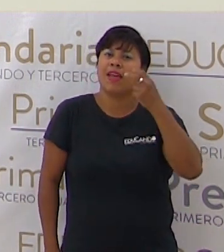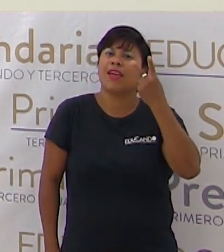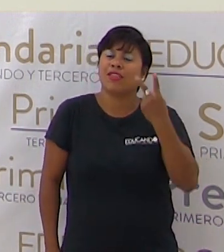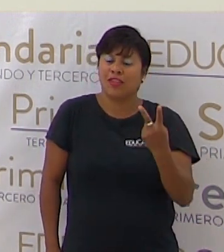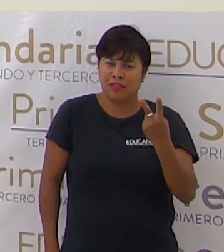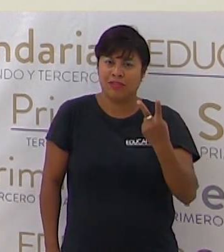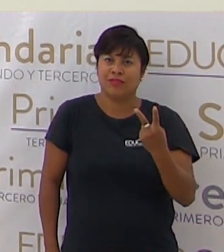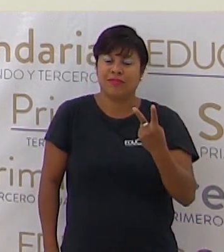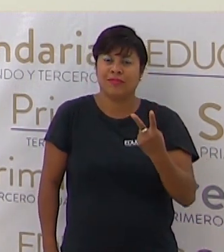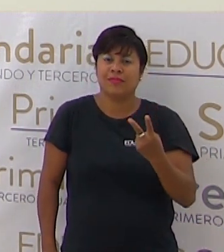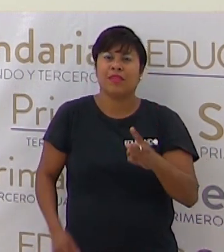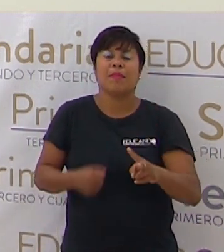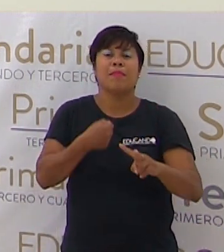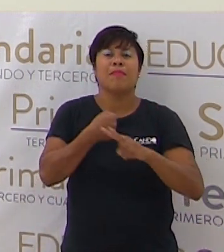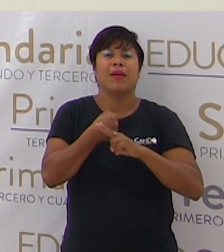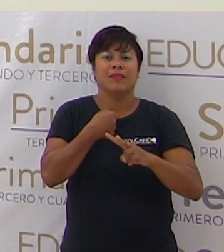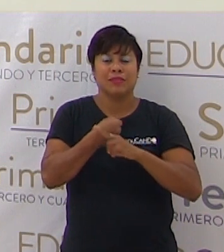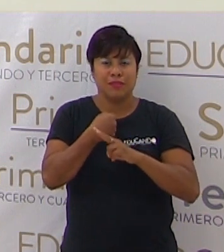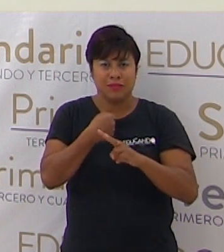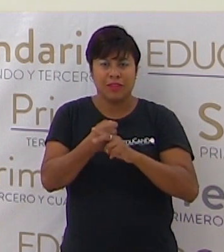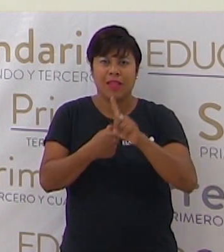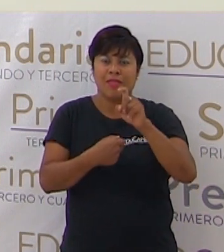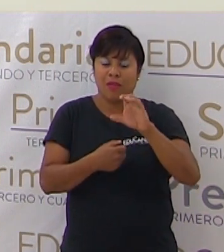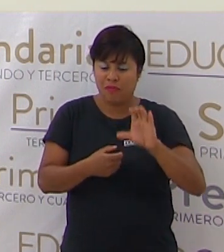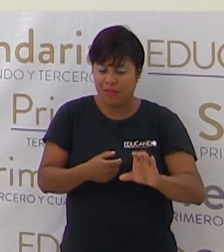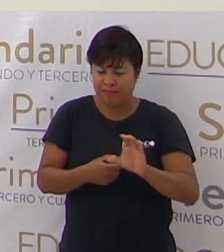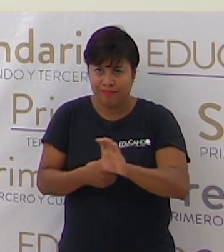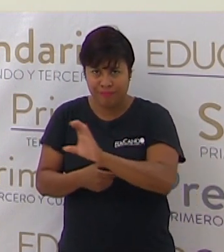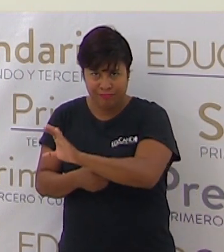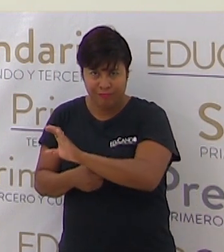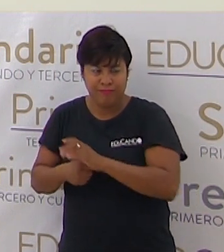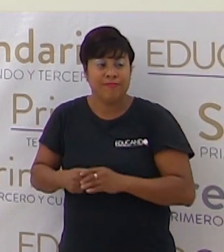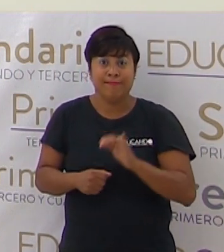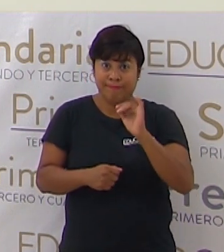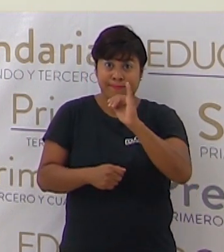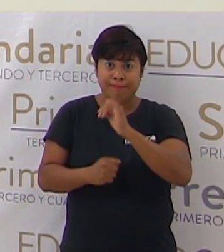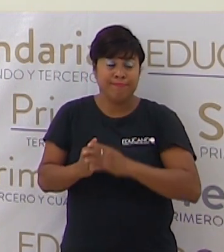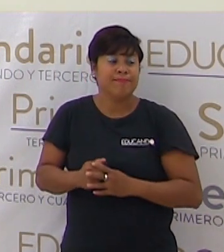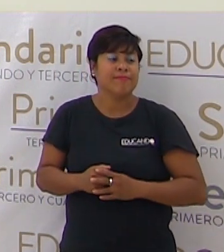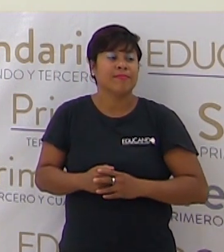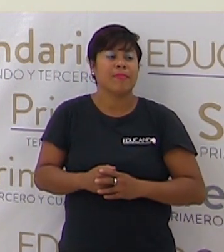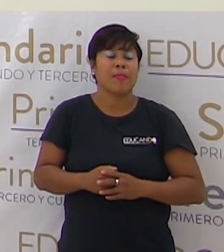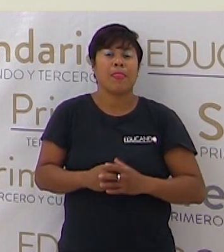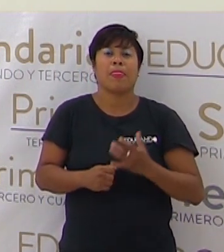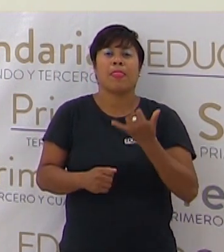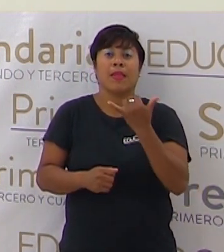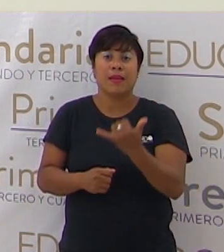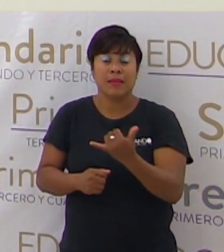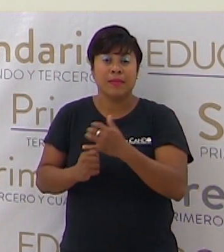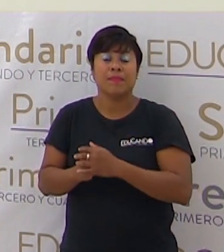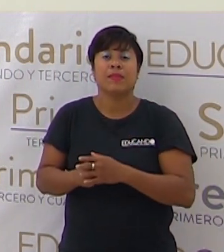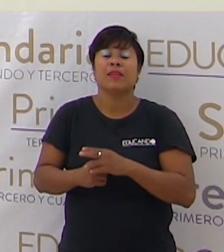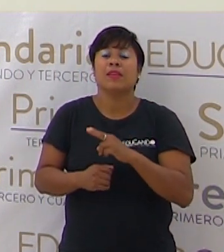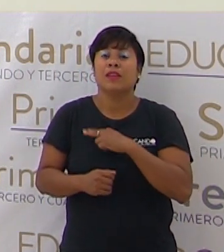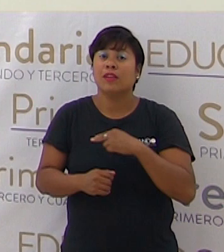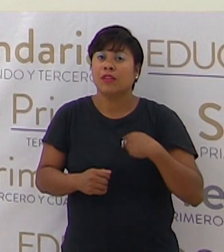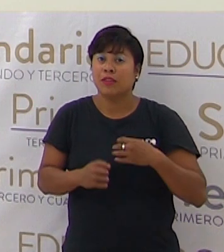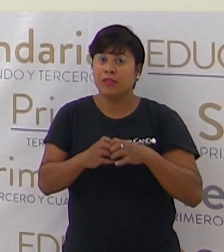32 vasitos pequeños. ¿Sí? Y